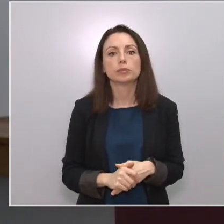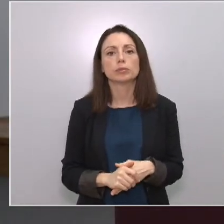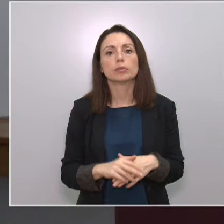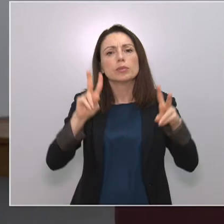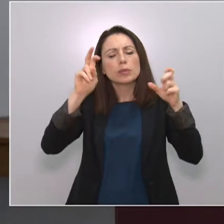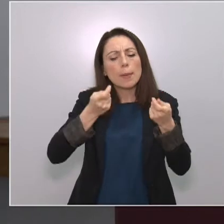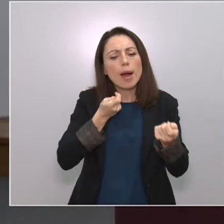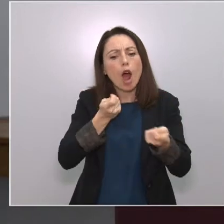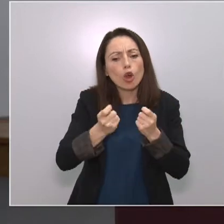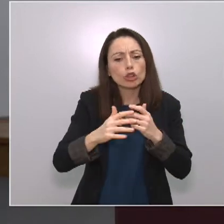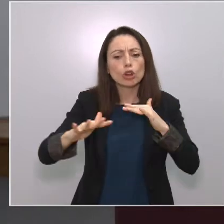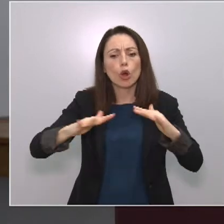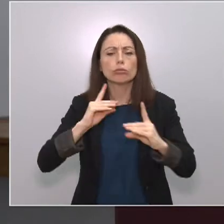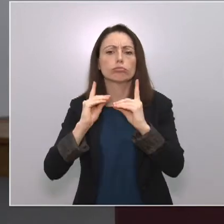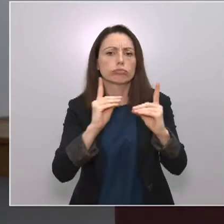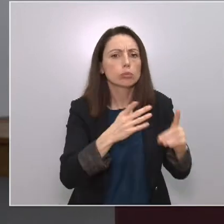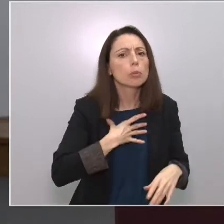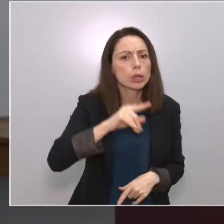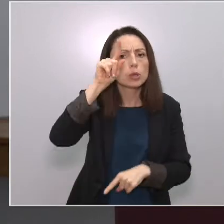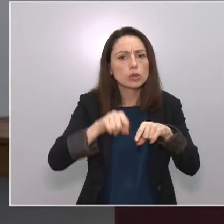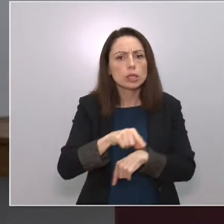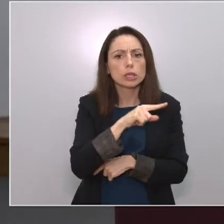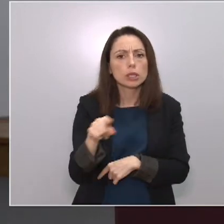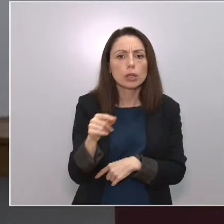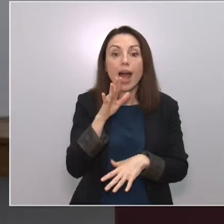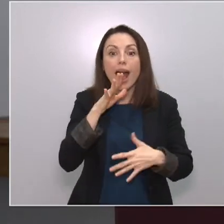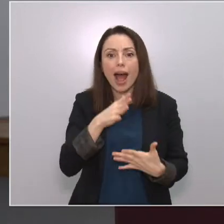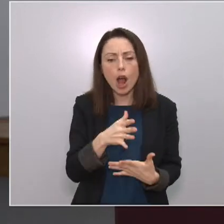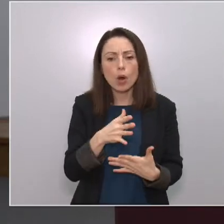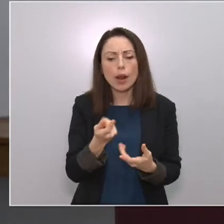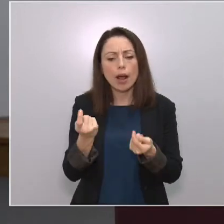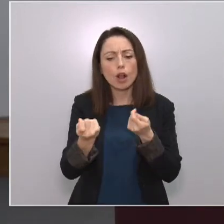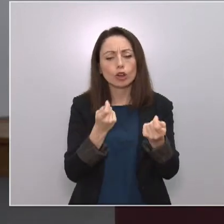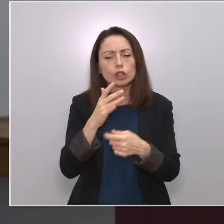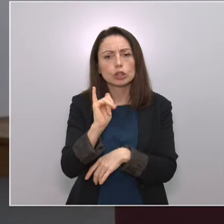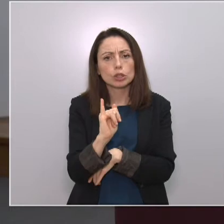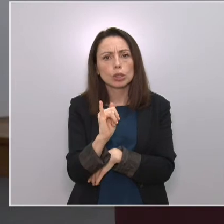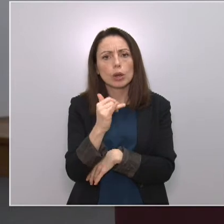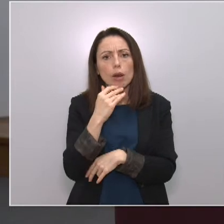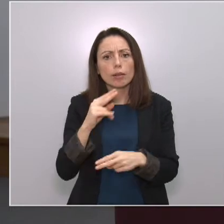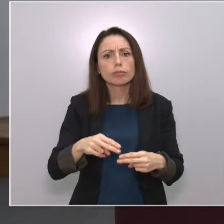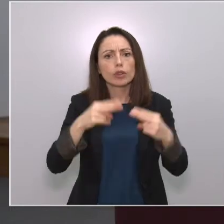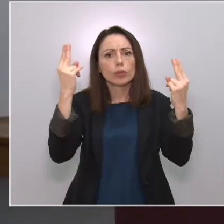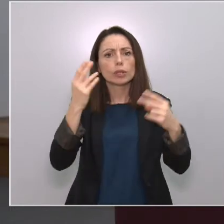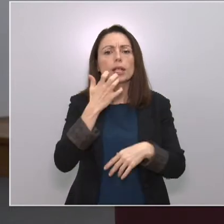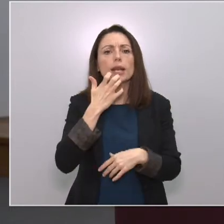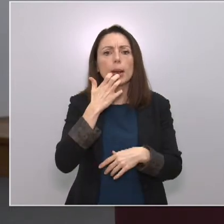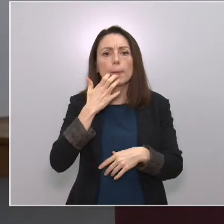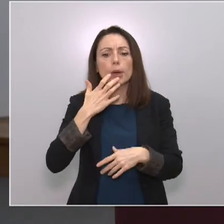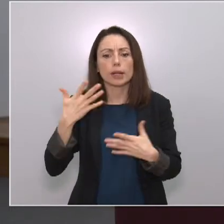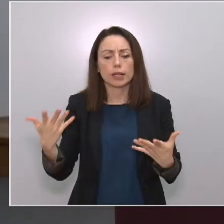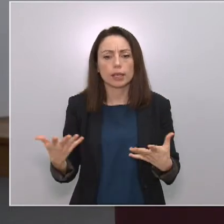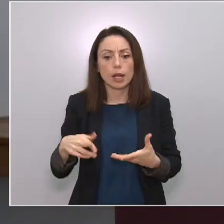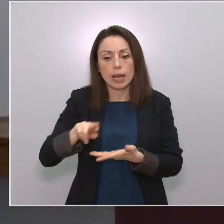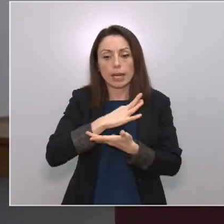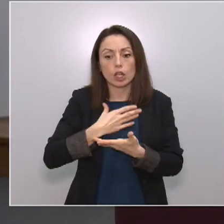ese control de movimientos. Y por último, si ahora mismo hay controles en las fronteras terrestres de